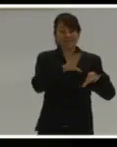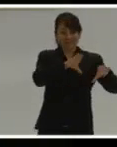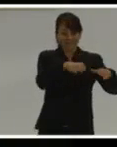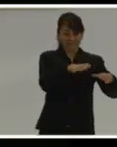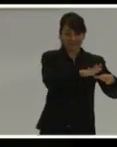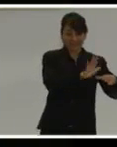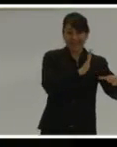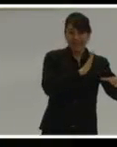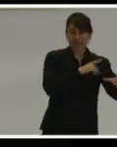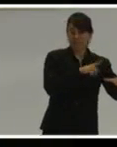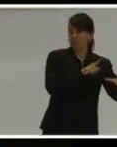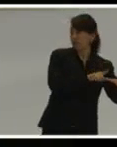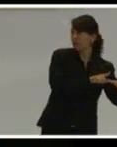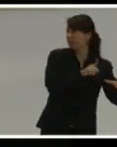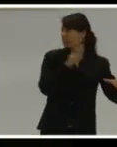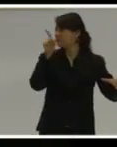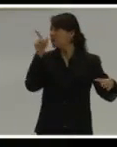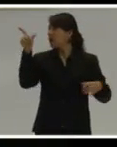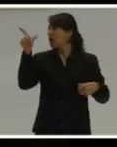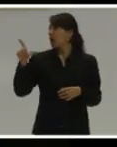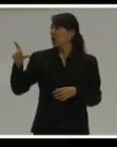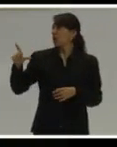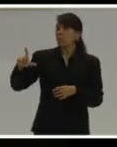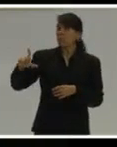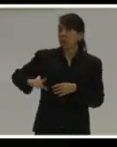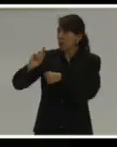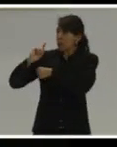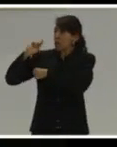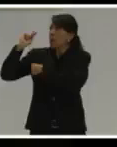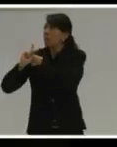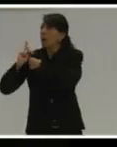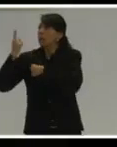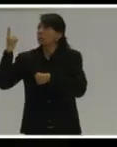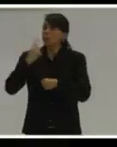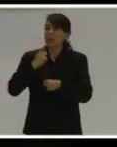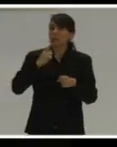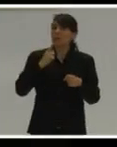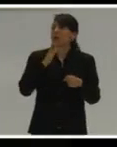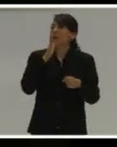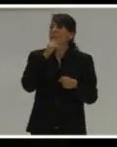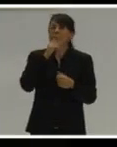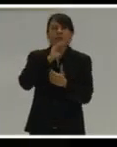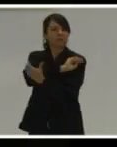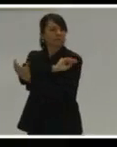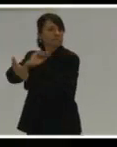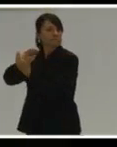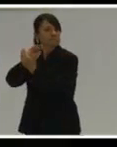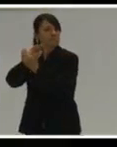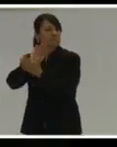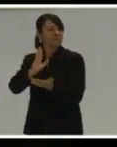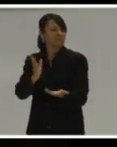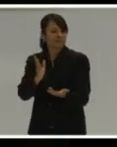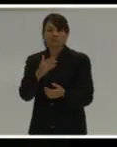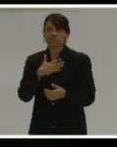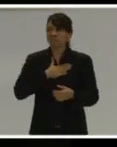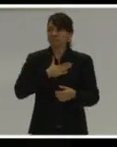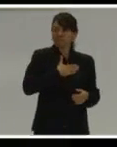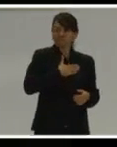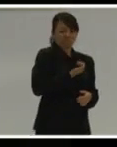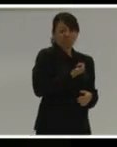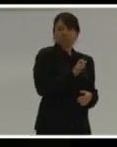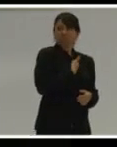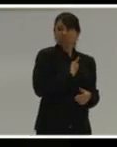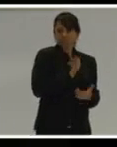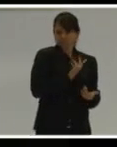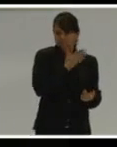hacer de la vista gorda, nosotros los primeros quienes tenemos que hacer es ver esto de las autonomías y ver que